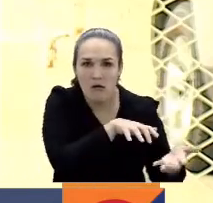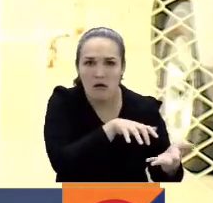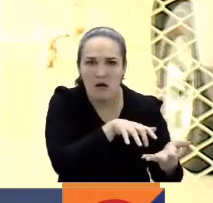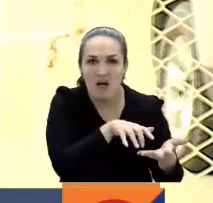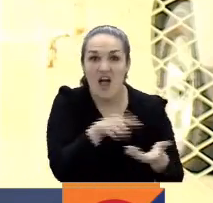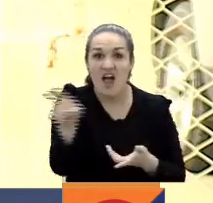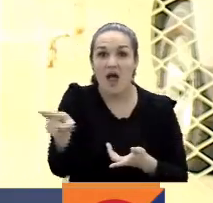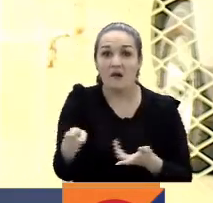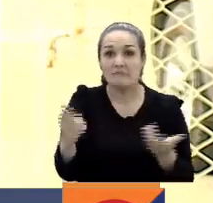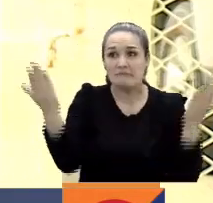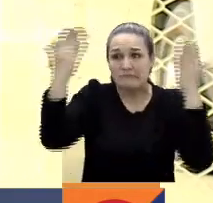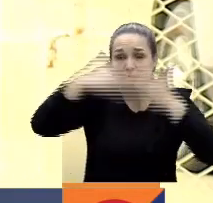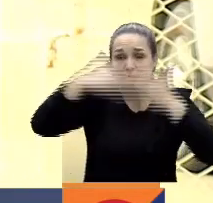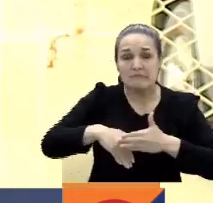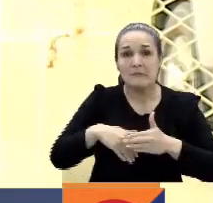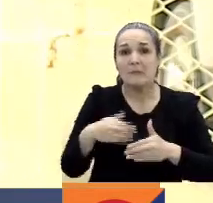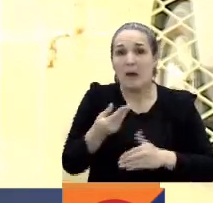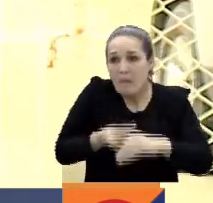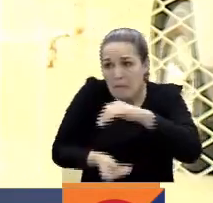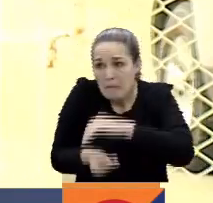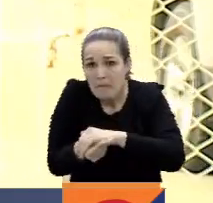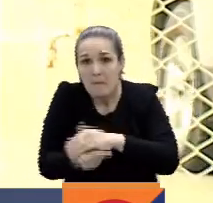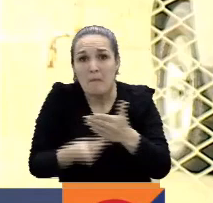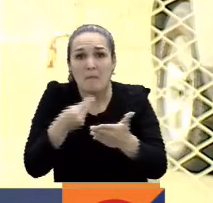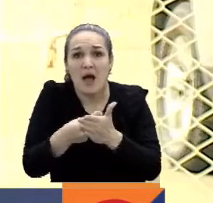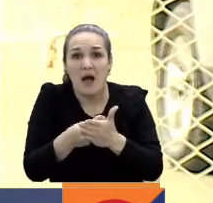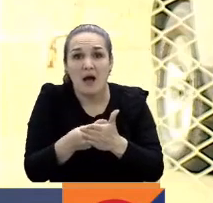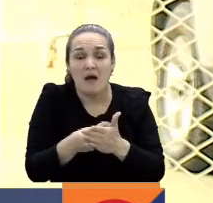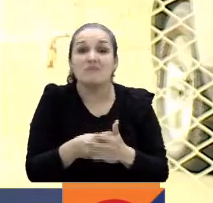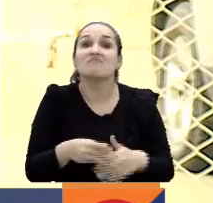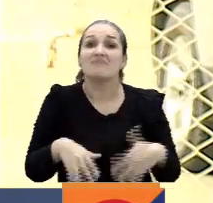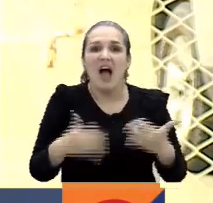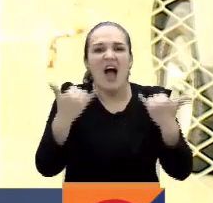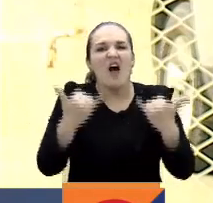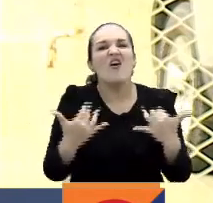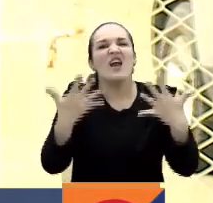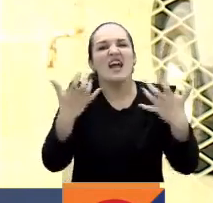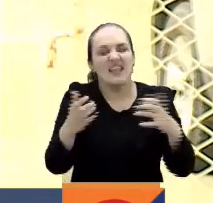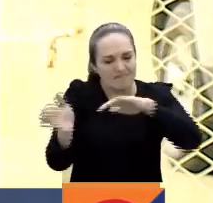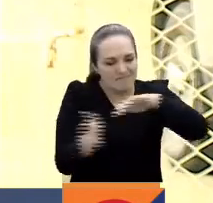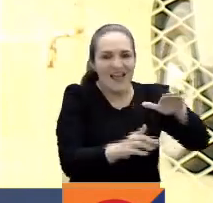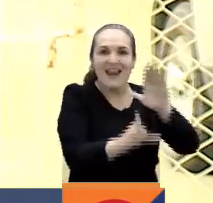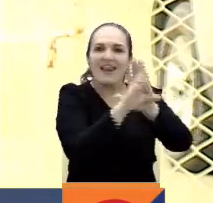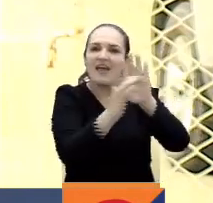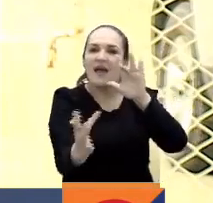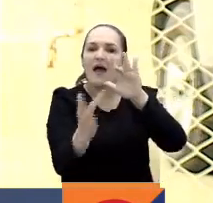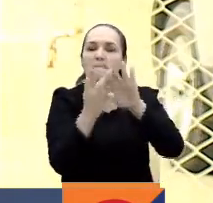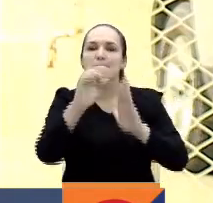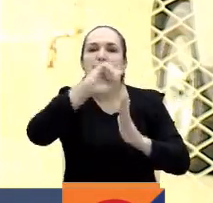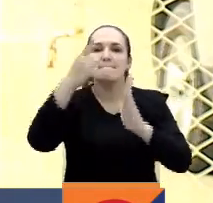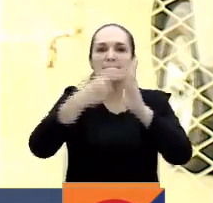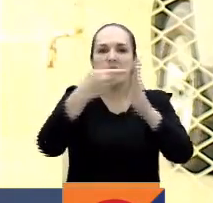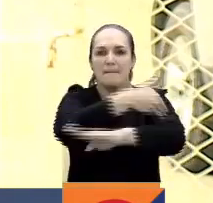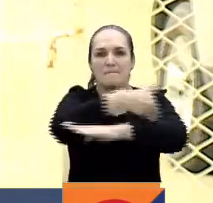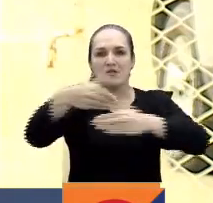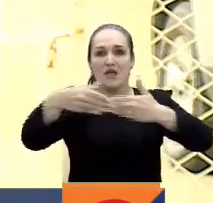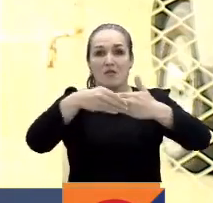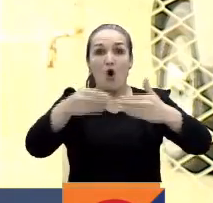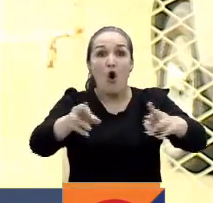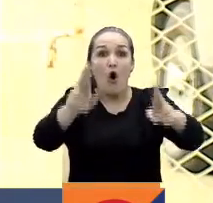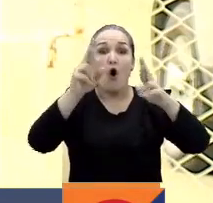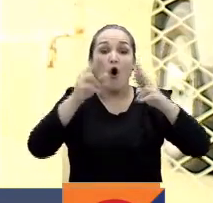las trochas, sino que pasemos a los 1.000 millones de dólares, que pasemos, ojalá, al final de este gobierno